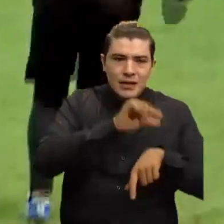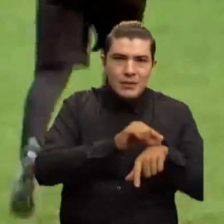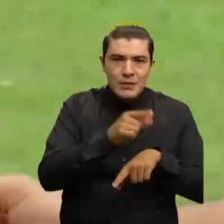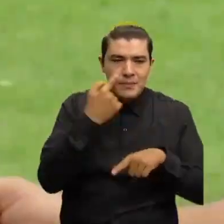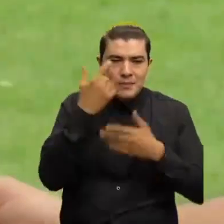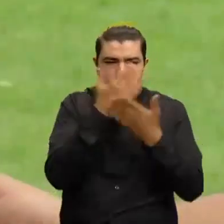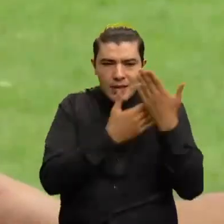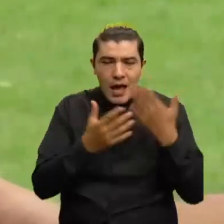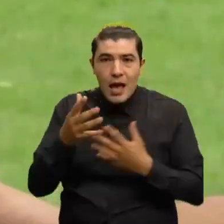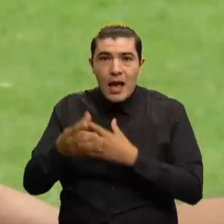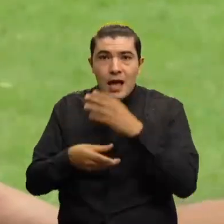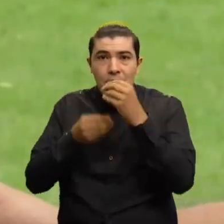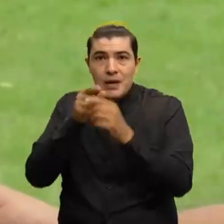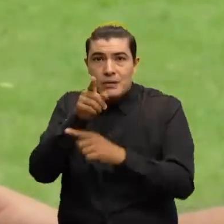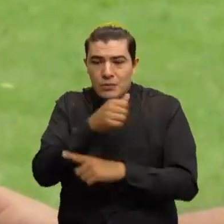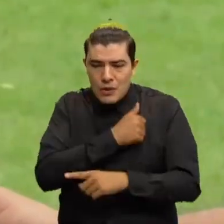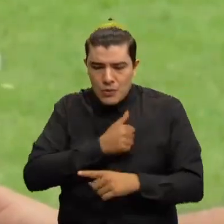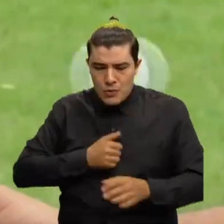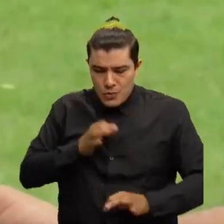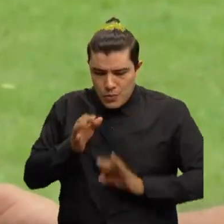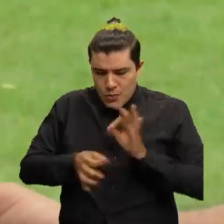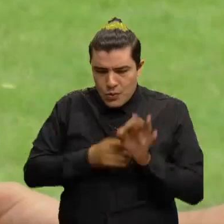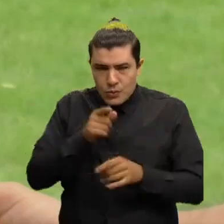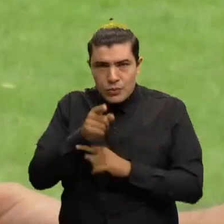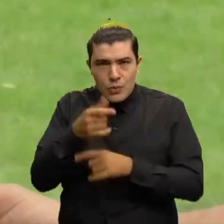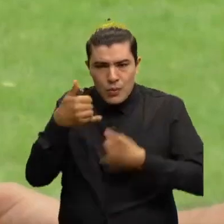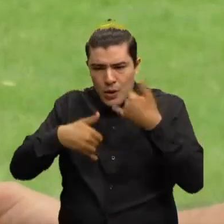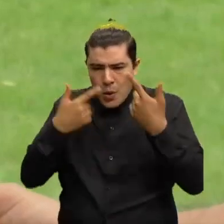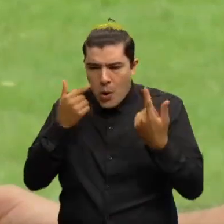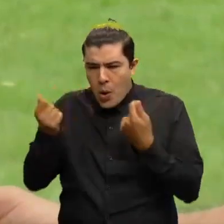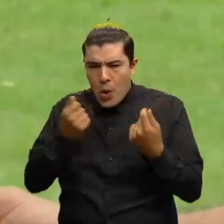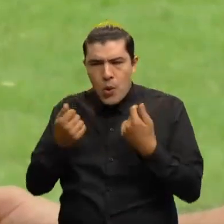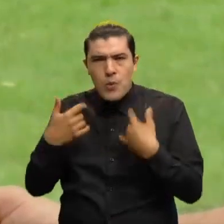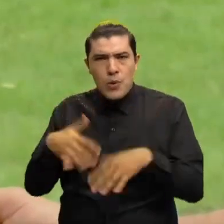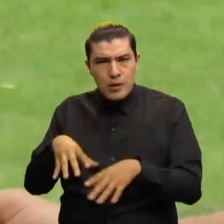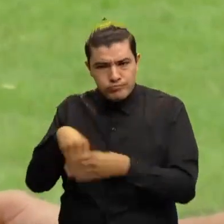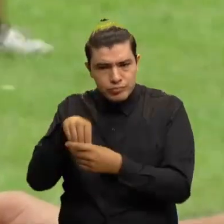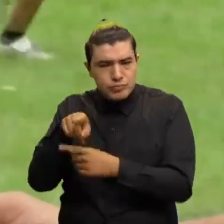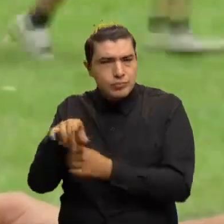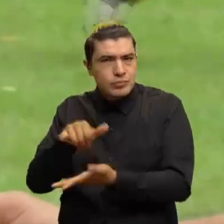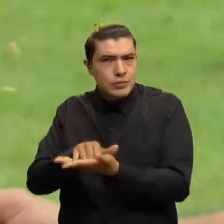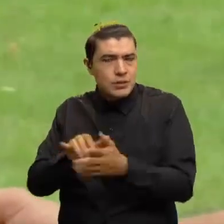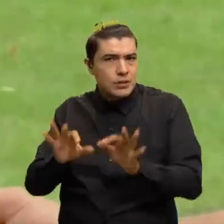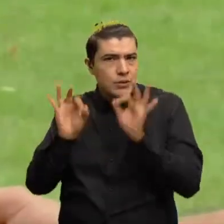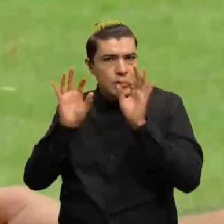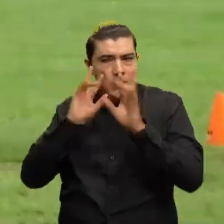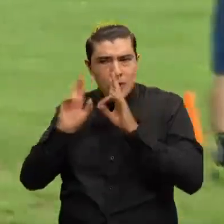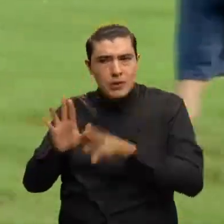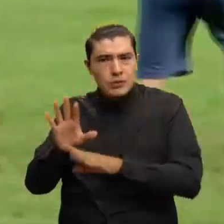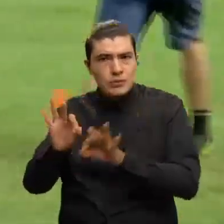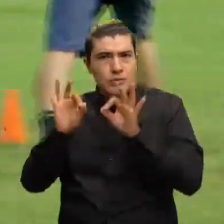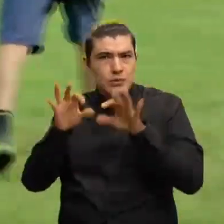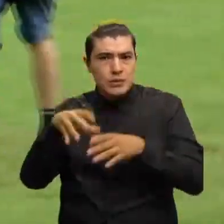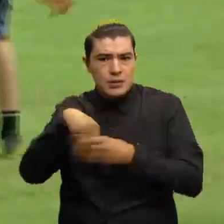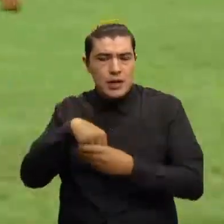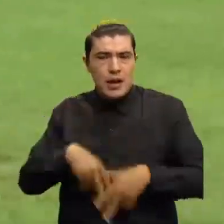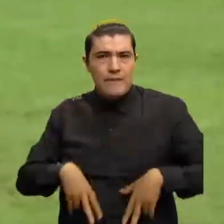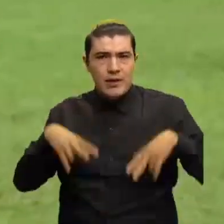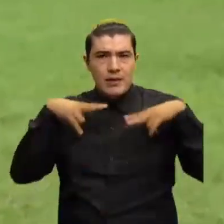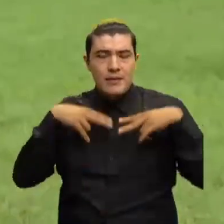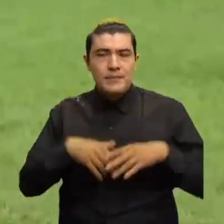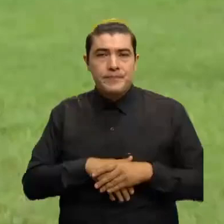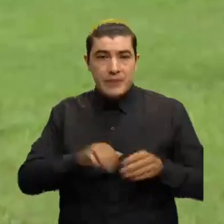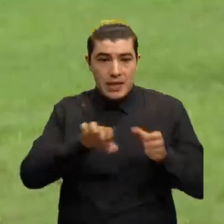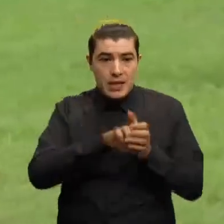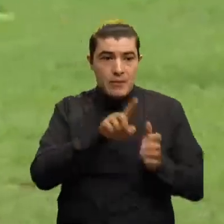lanzar, tienes que tener autocontrol, el espíritu de juego y todo eso lo llevamos fuera de la cancha, entonces se convierte en tu vida. El equipo